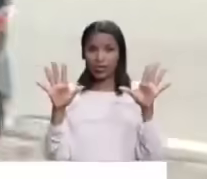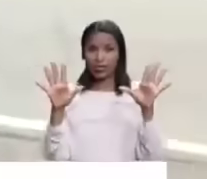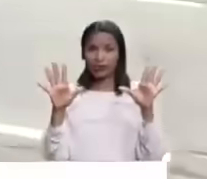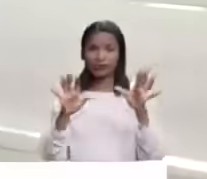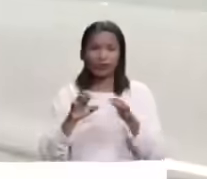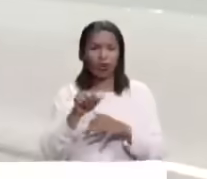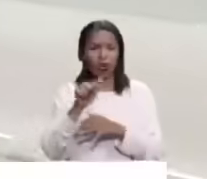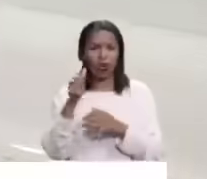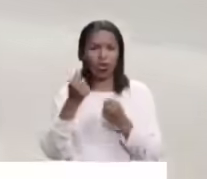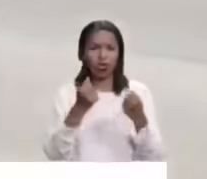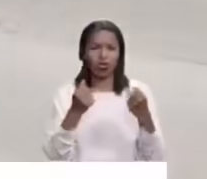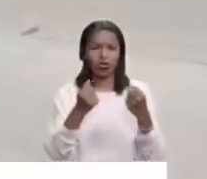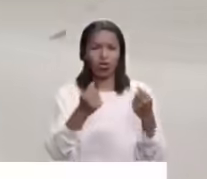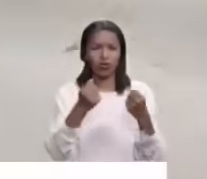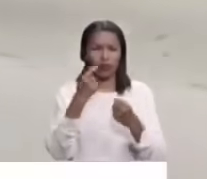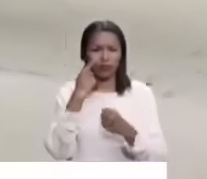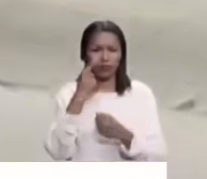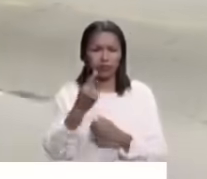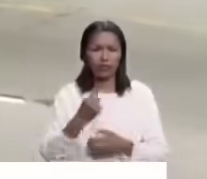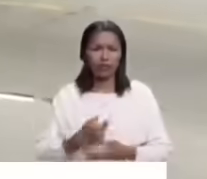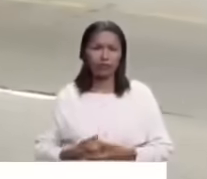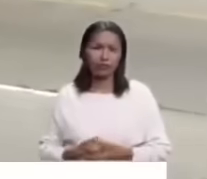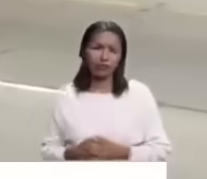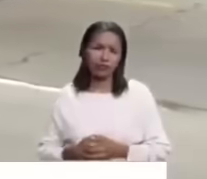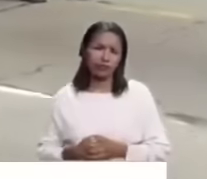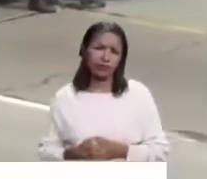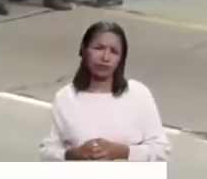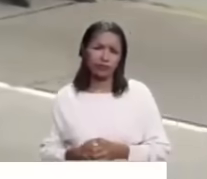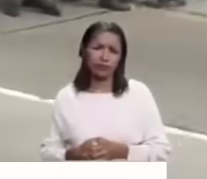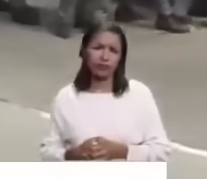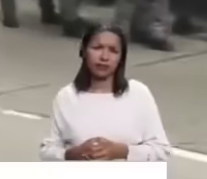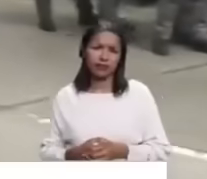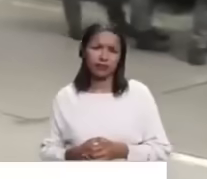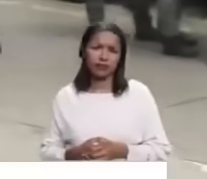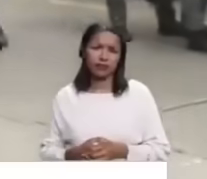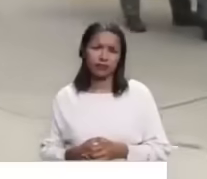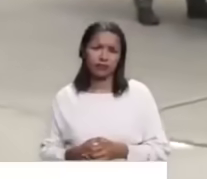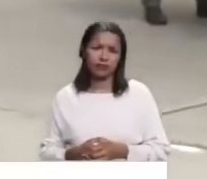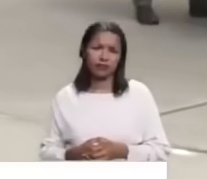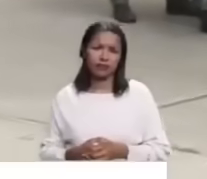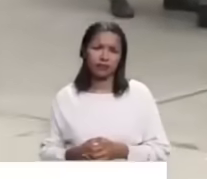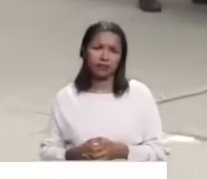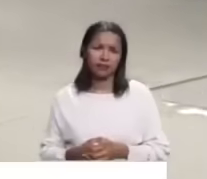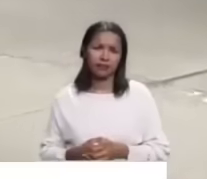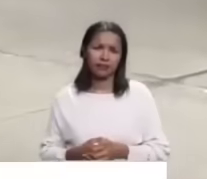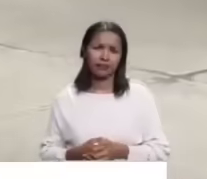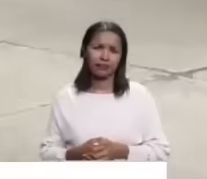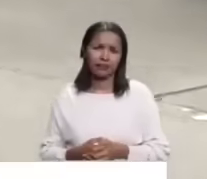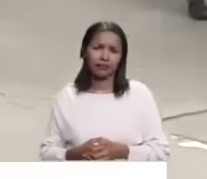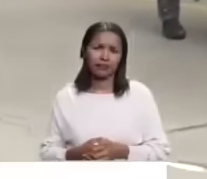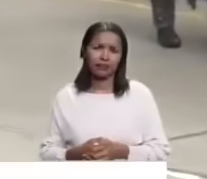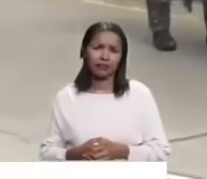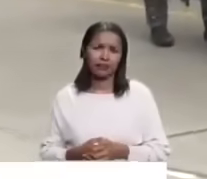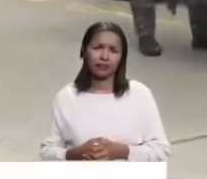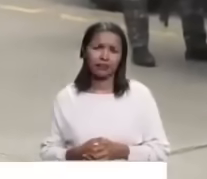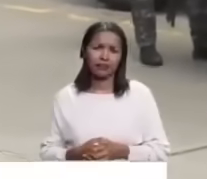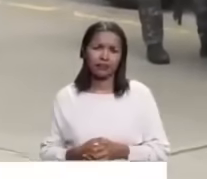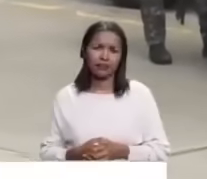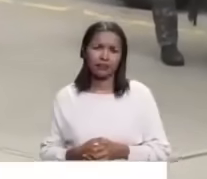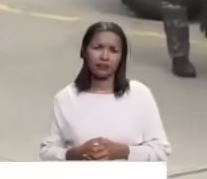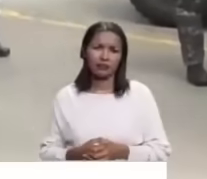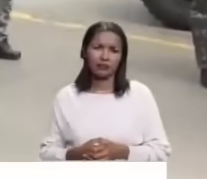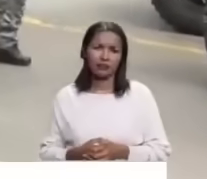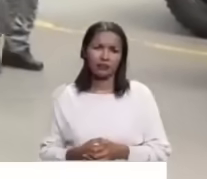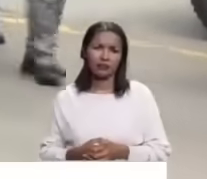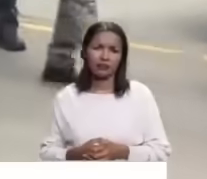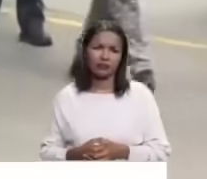aquí vemos llegando otro contingente de la Policía Nacional que están bajándose con algún